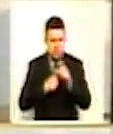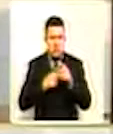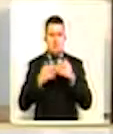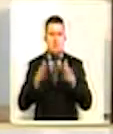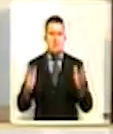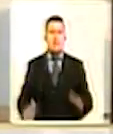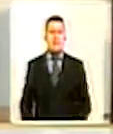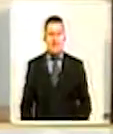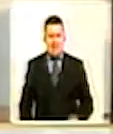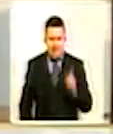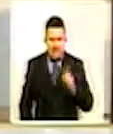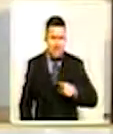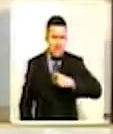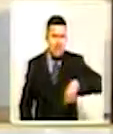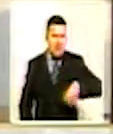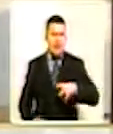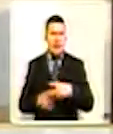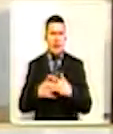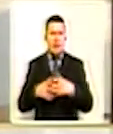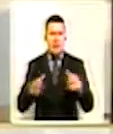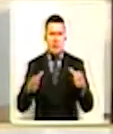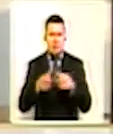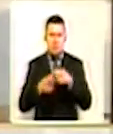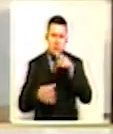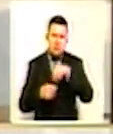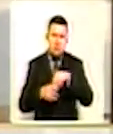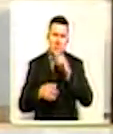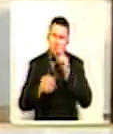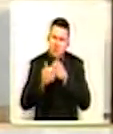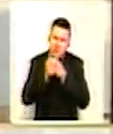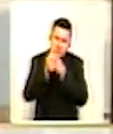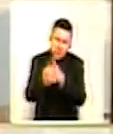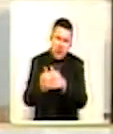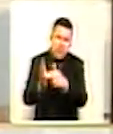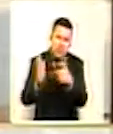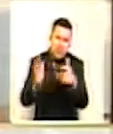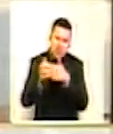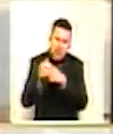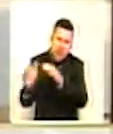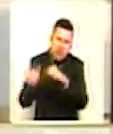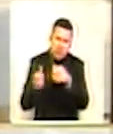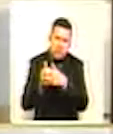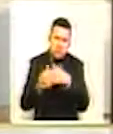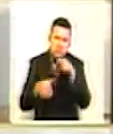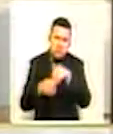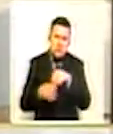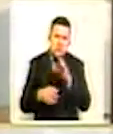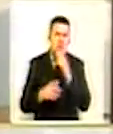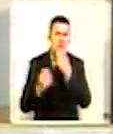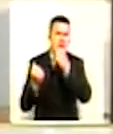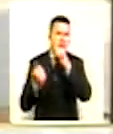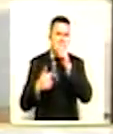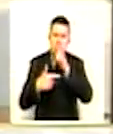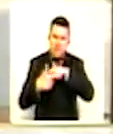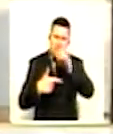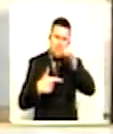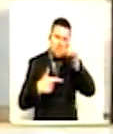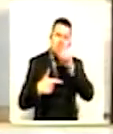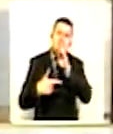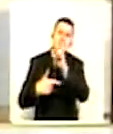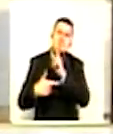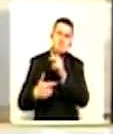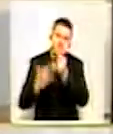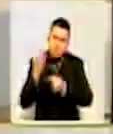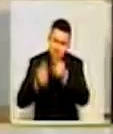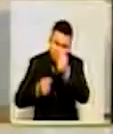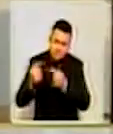Procuraduría tiene que permitir que herramientas como el seguimiento técnico de las acciones, los indicadores de rendición de